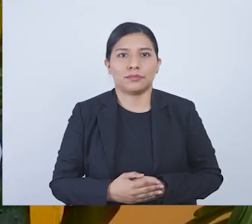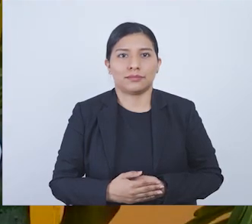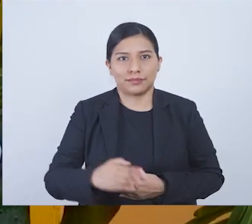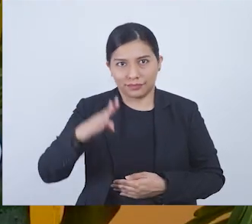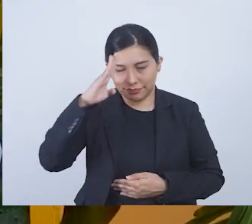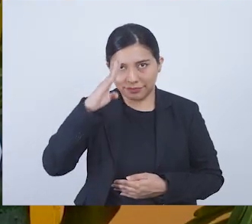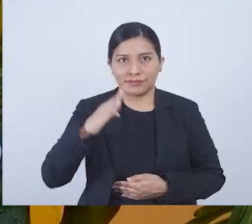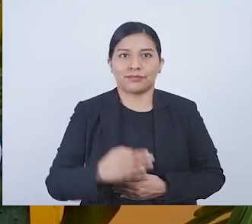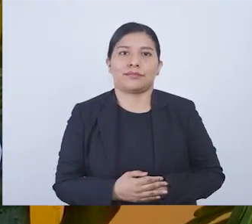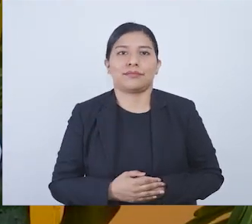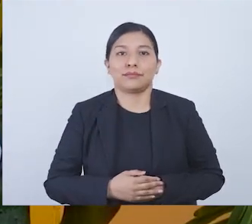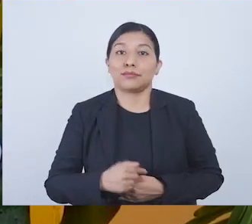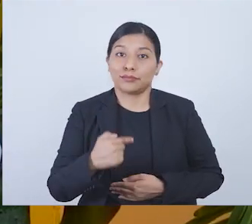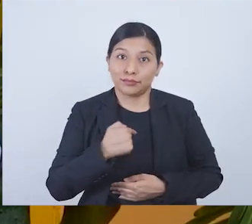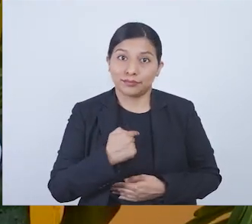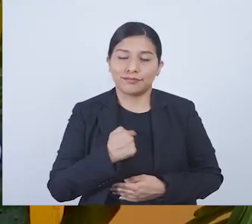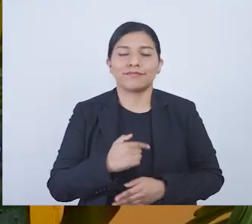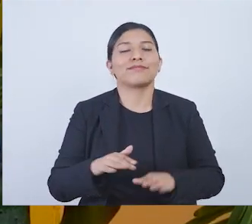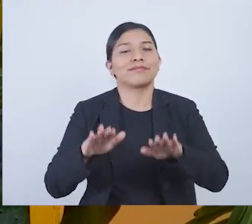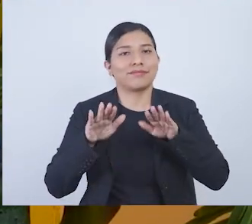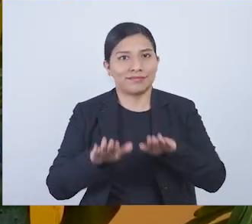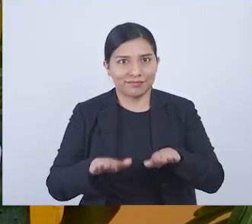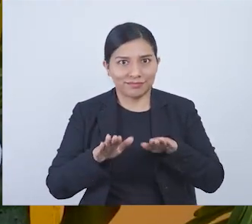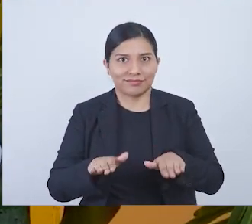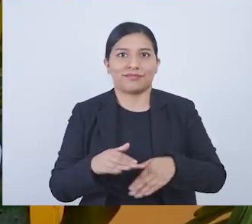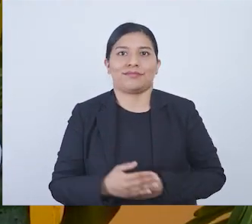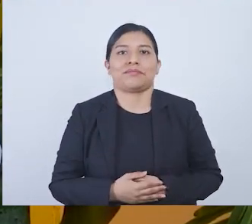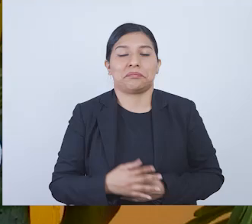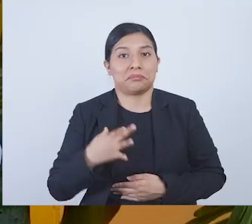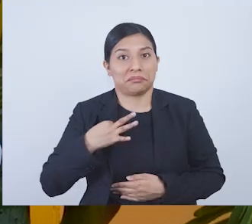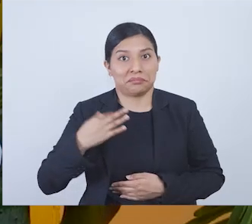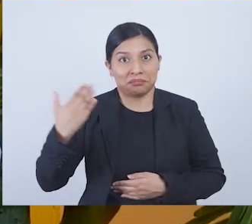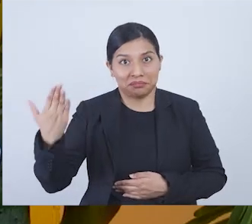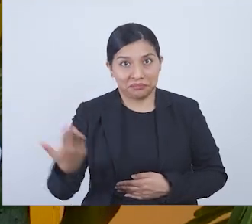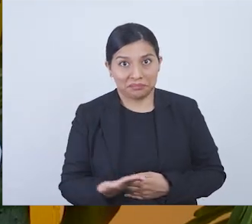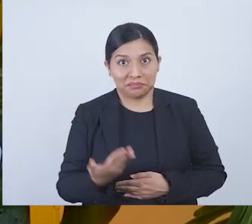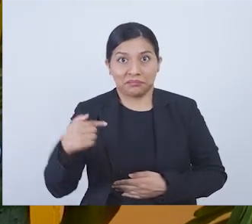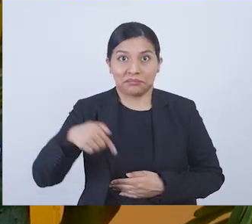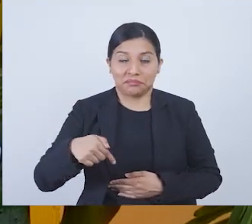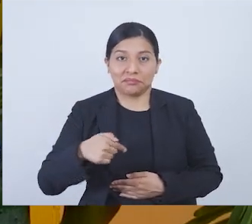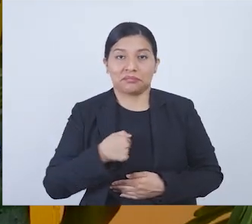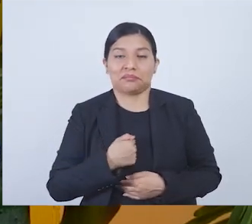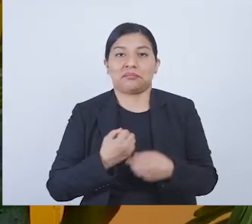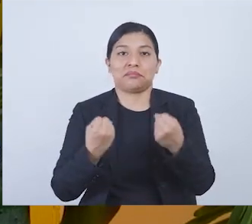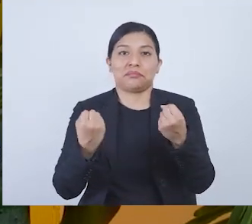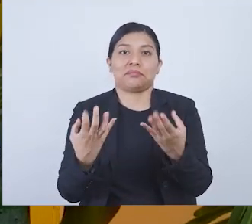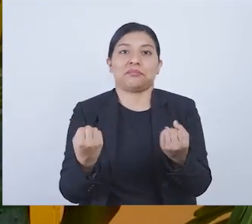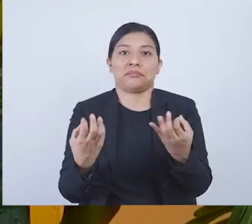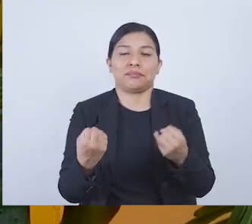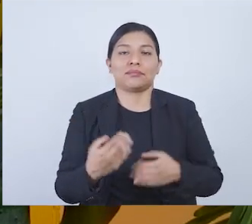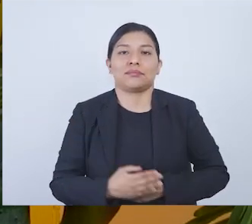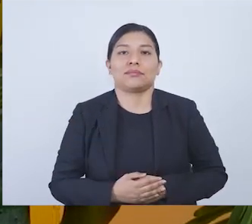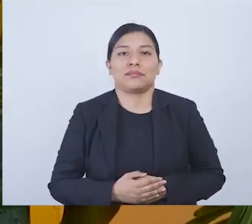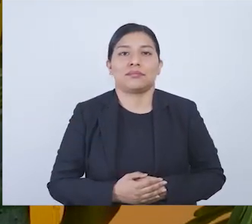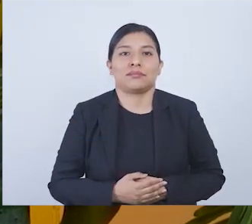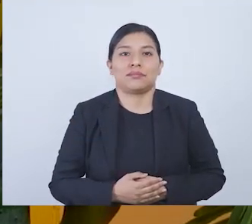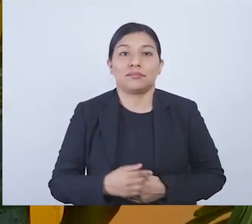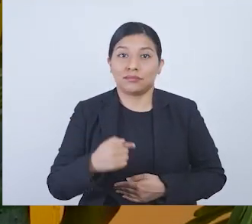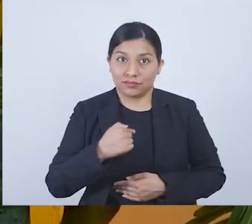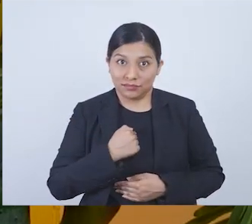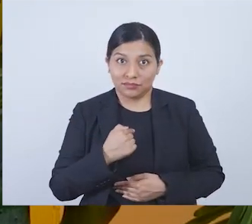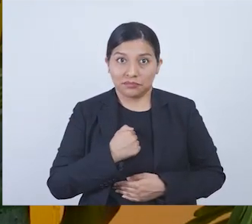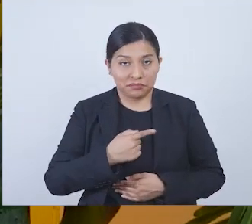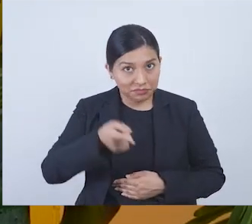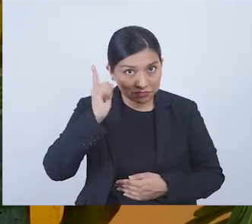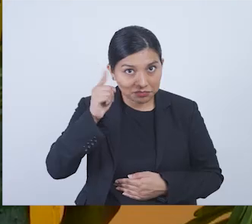Hola, estoy de verdad agradecido por haber sido invitado a participar en este grupo. No soy educador físico, quisiera